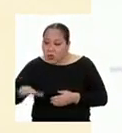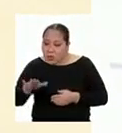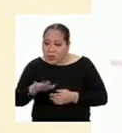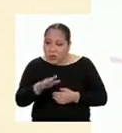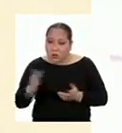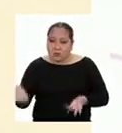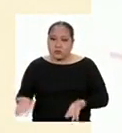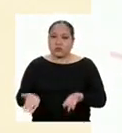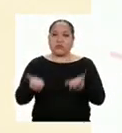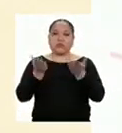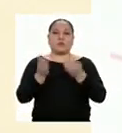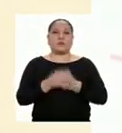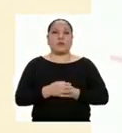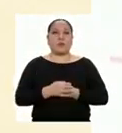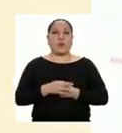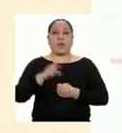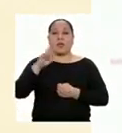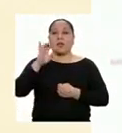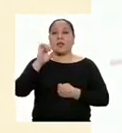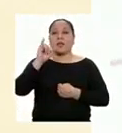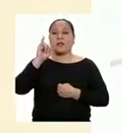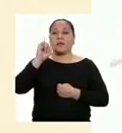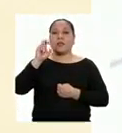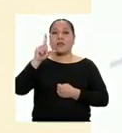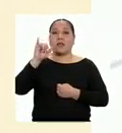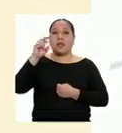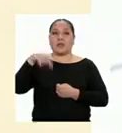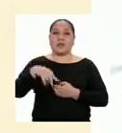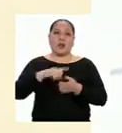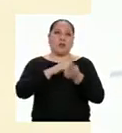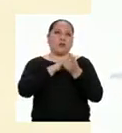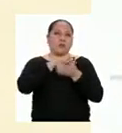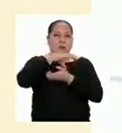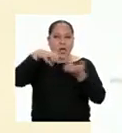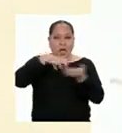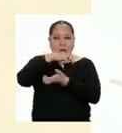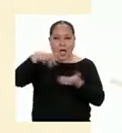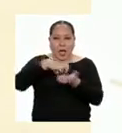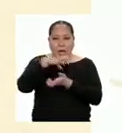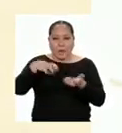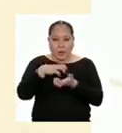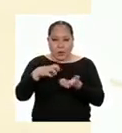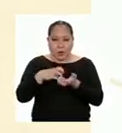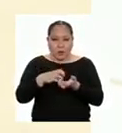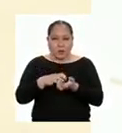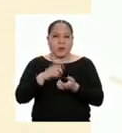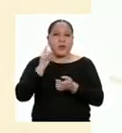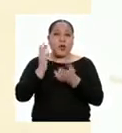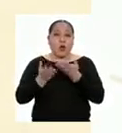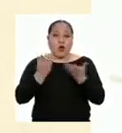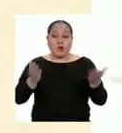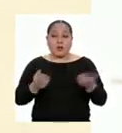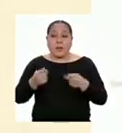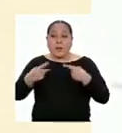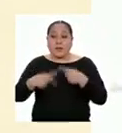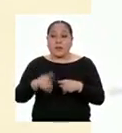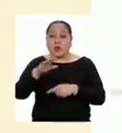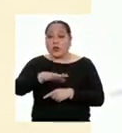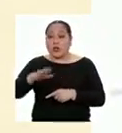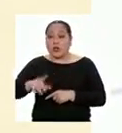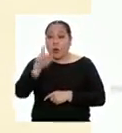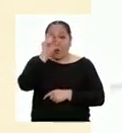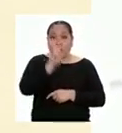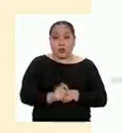1995. La resiliencia habla de una combinación de factores que permiten a un niño, a un ser humano, afrontar y superar